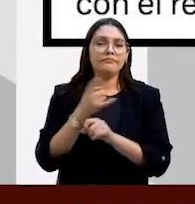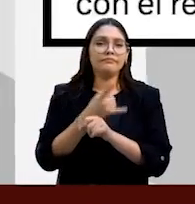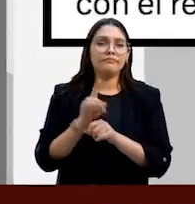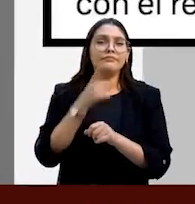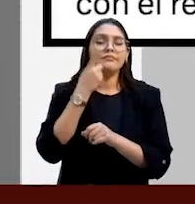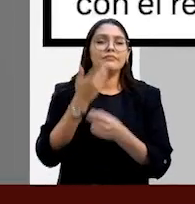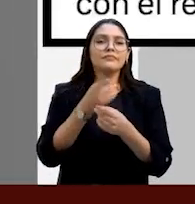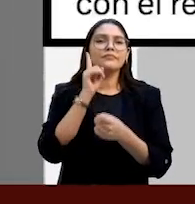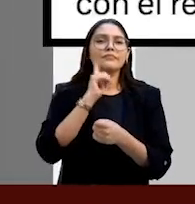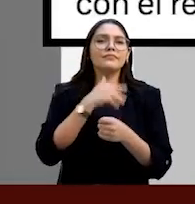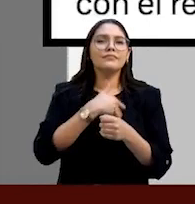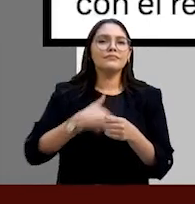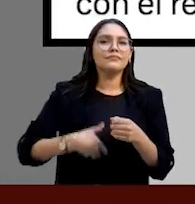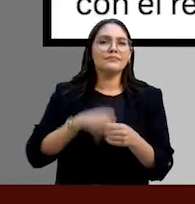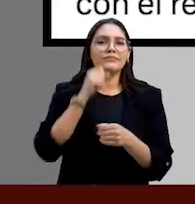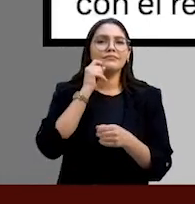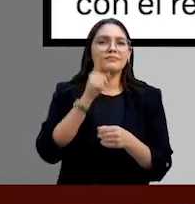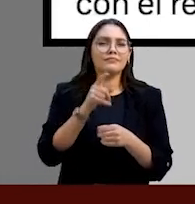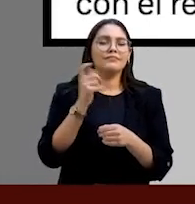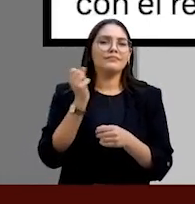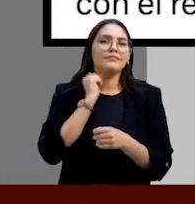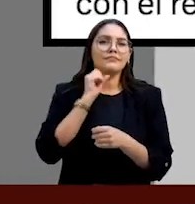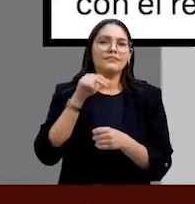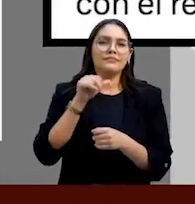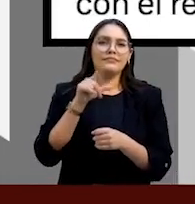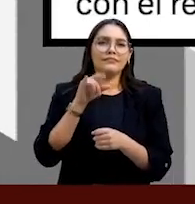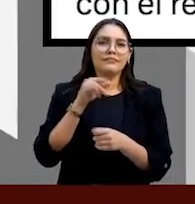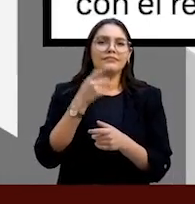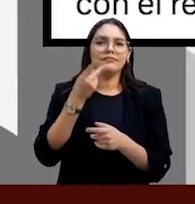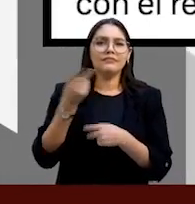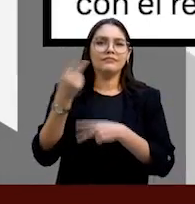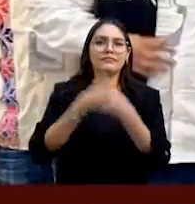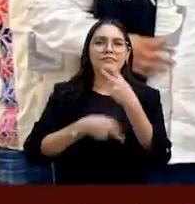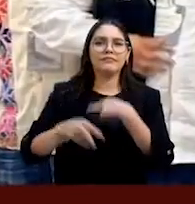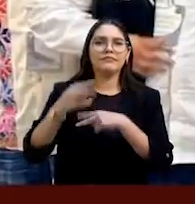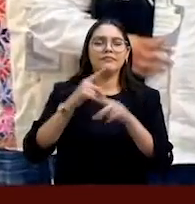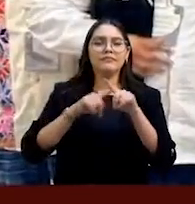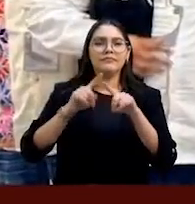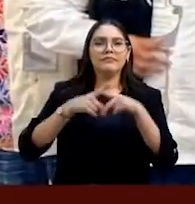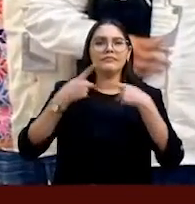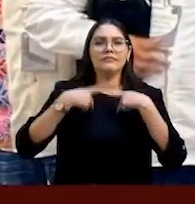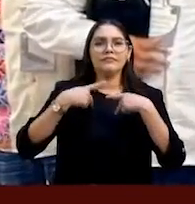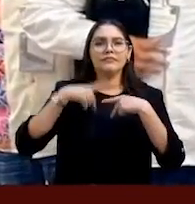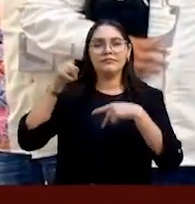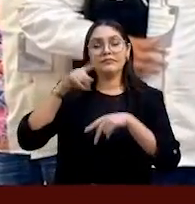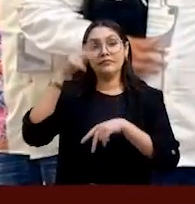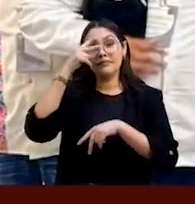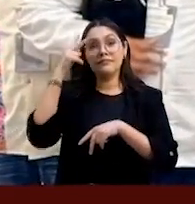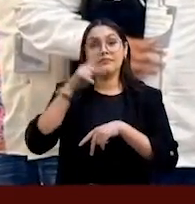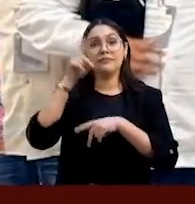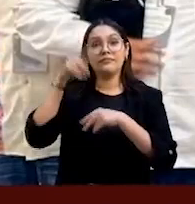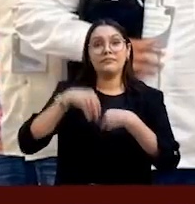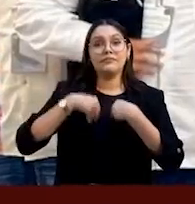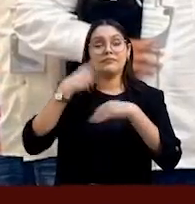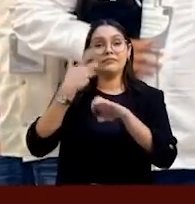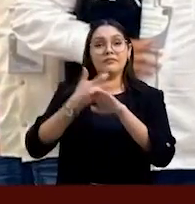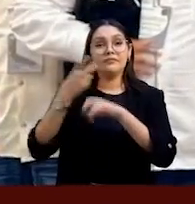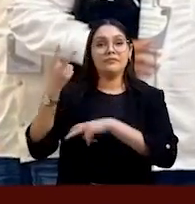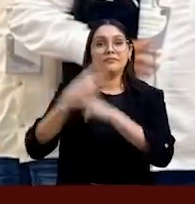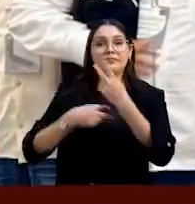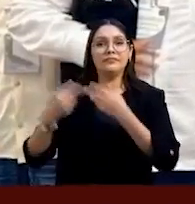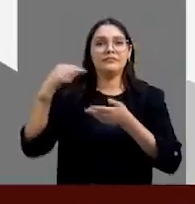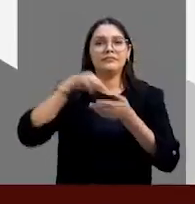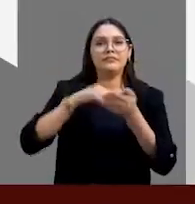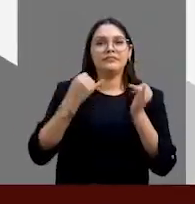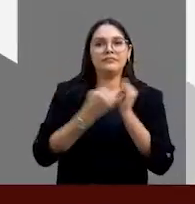la mesa directiva del senado de la República Ana Lilia Rivera Rivera recibió a representantes de la comunidad migrante mexicana en Estados Unidos a través de sus redes sociales